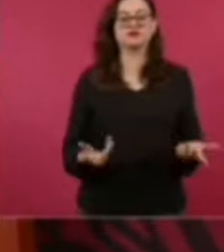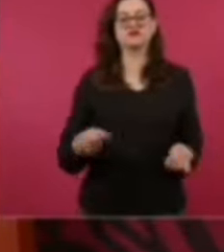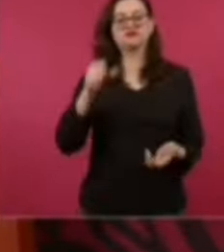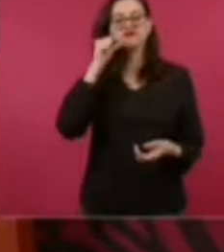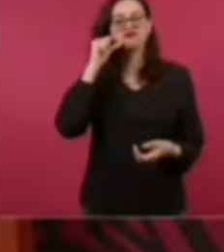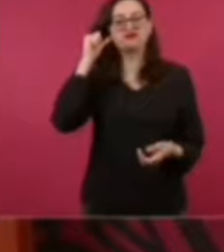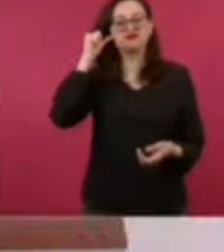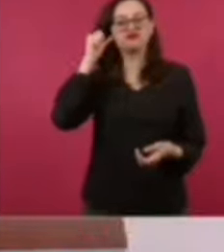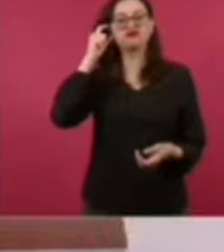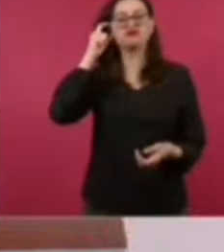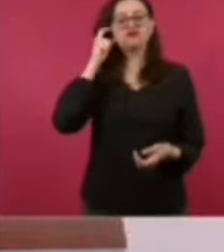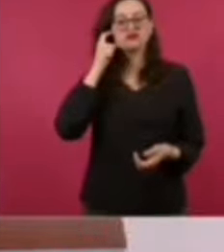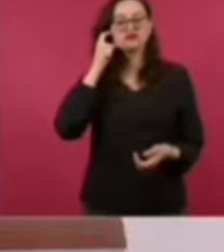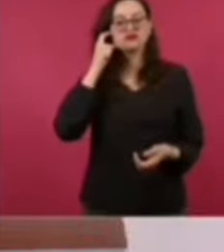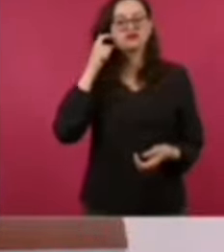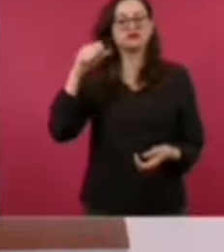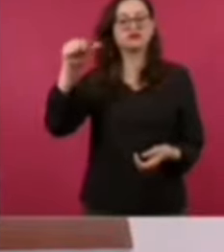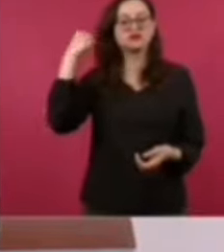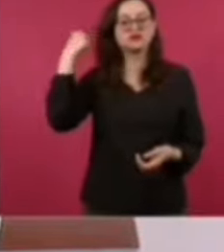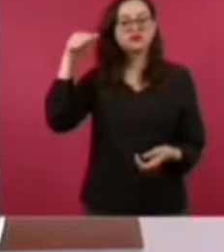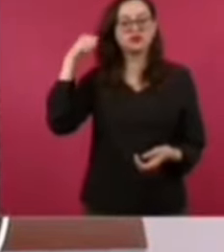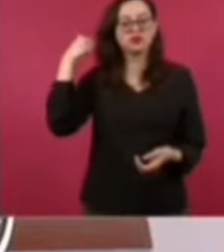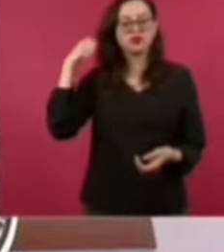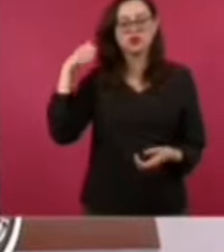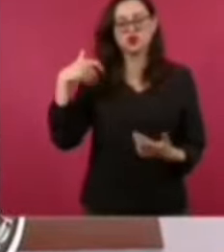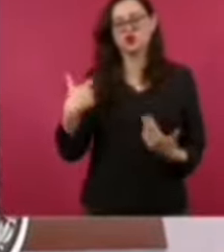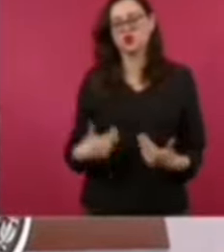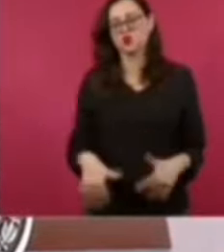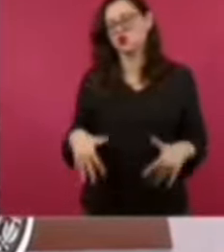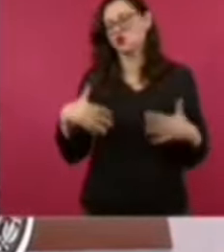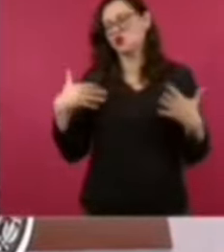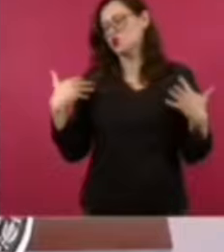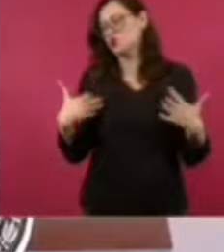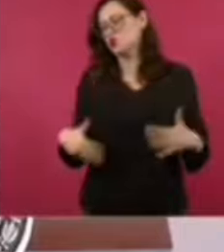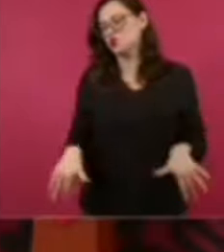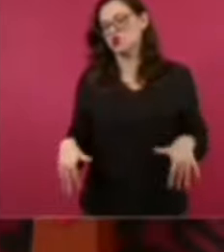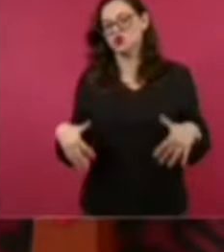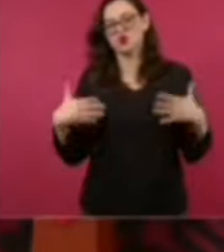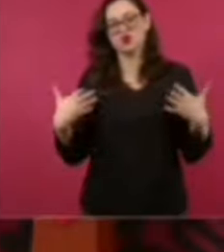No. Ya ven cómo hablaban, ¿no?